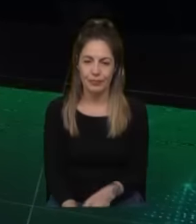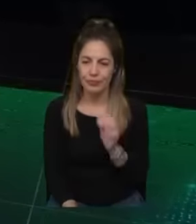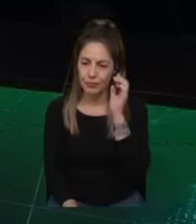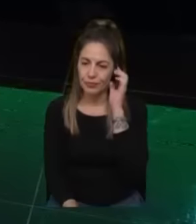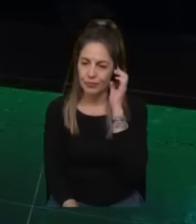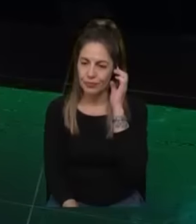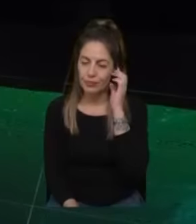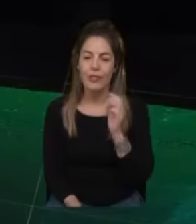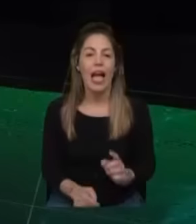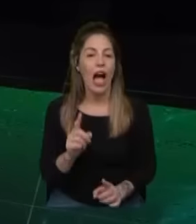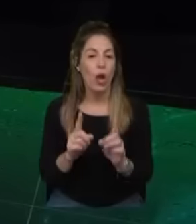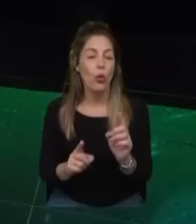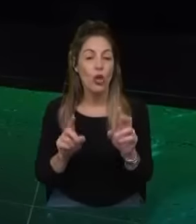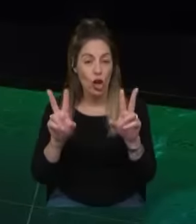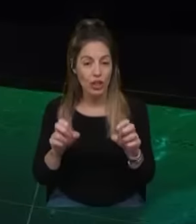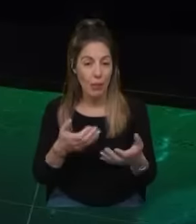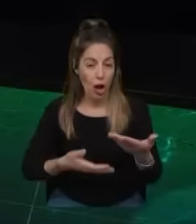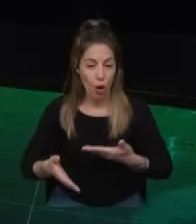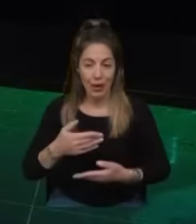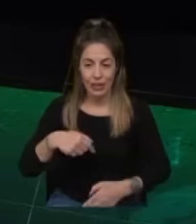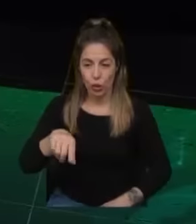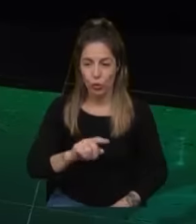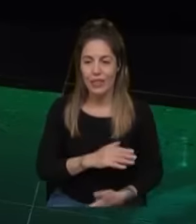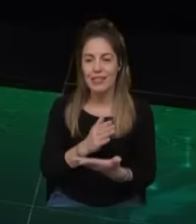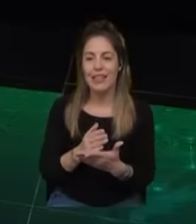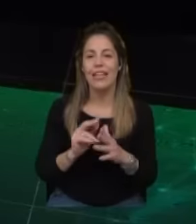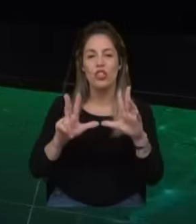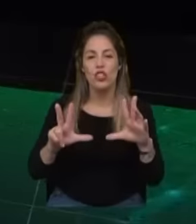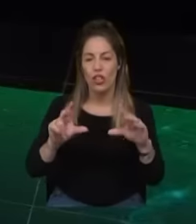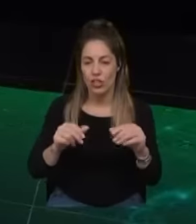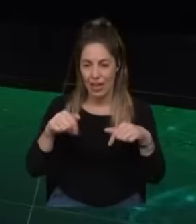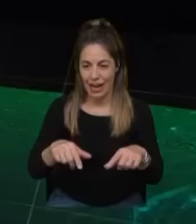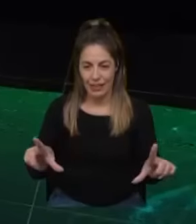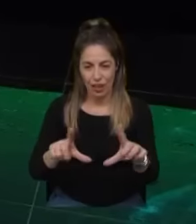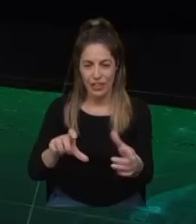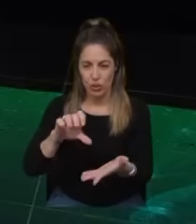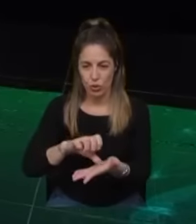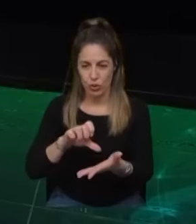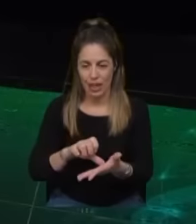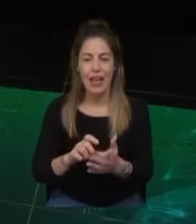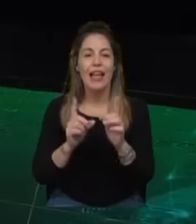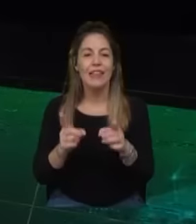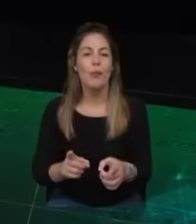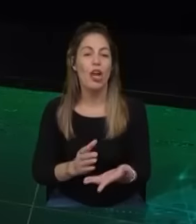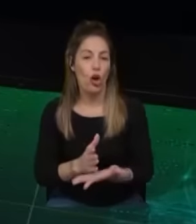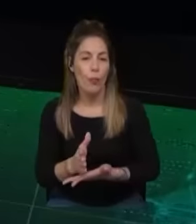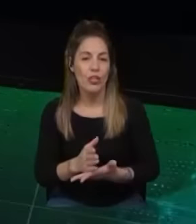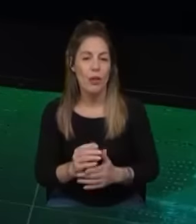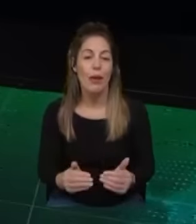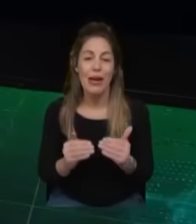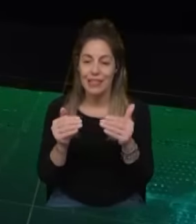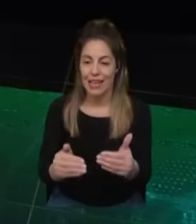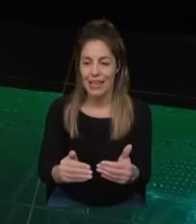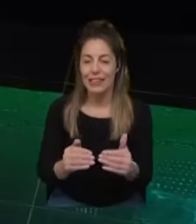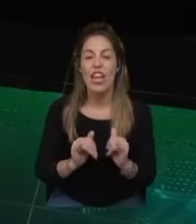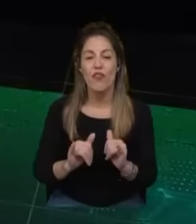Bueno, muy bien, estos son algunos de los temas que tenemos para compartir con ustedes hasta la hora 20 aquí en la pantalla de TV Ciudad. Por supuesto, como siempre, el minuto nada más,